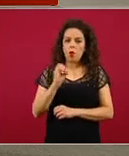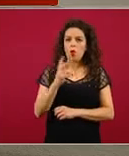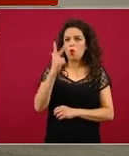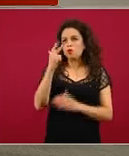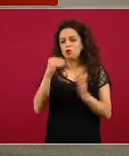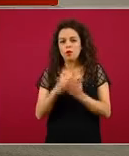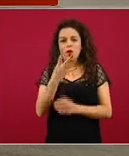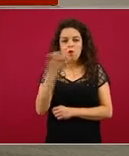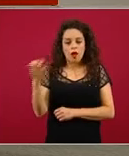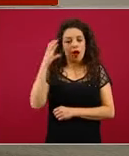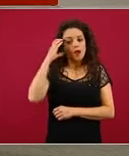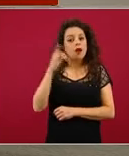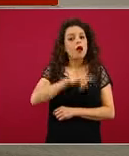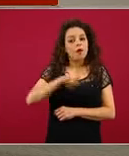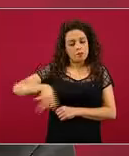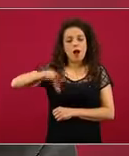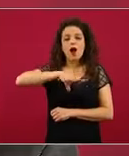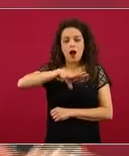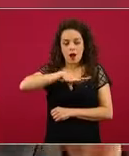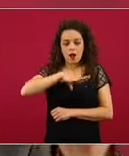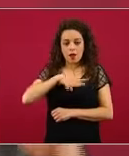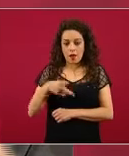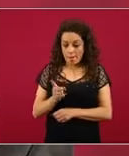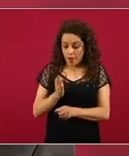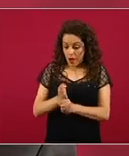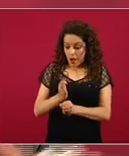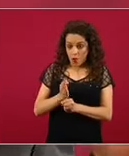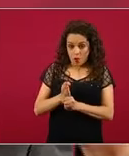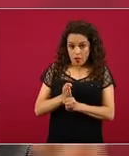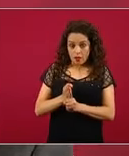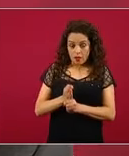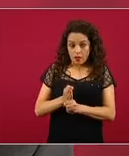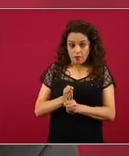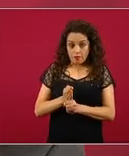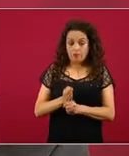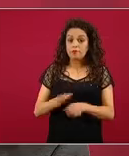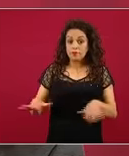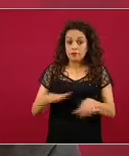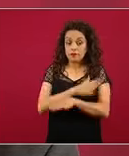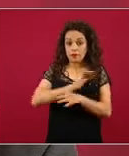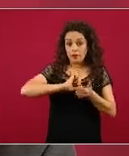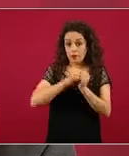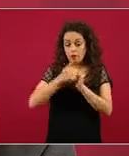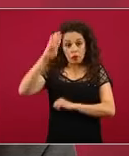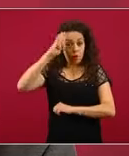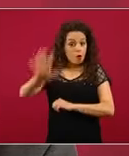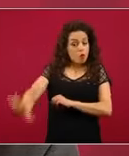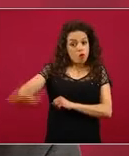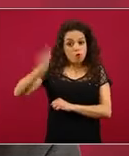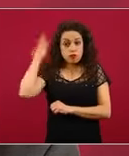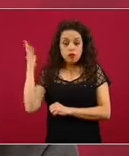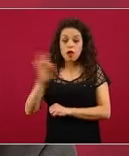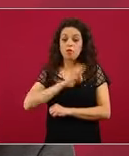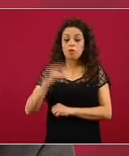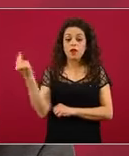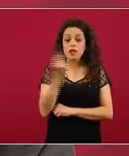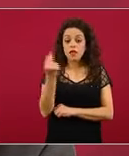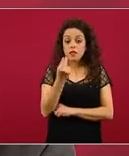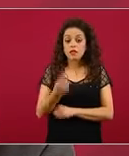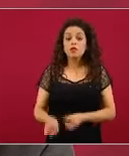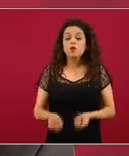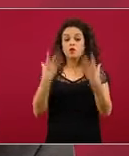camas. En este momento estimamos que por la trayectoria y la velocidad de cambio de la epidemia podríamos llegar a necesitar